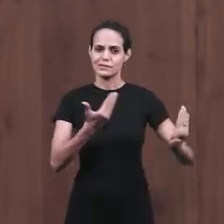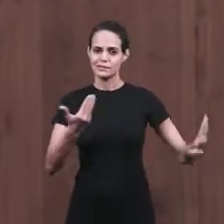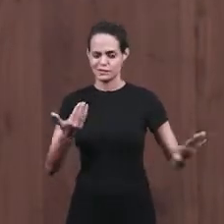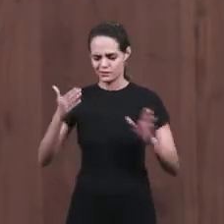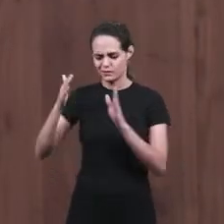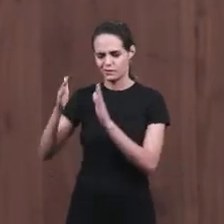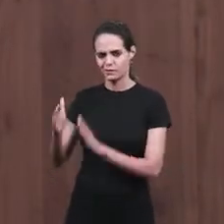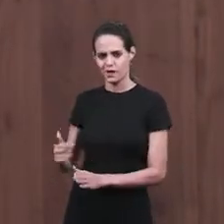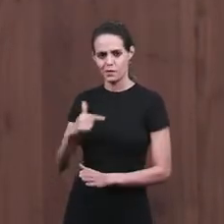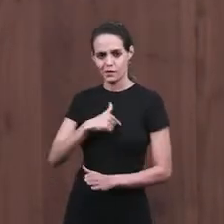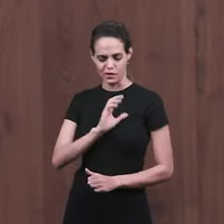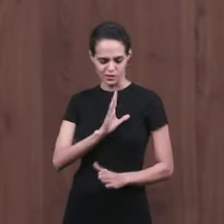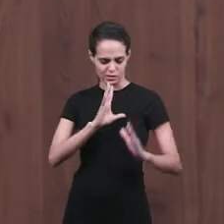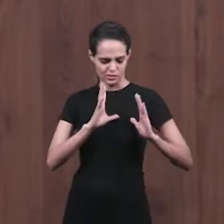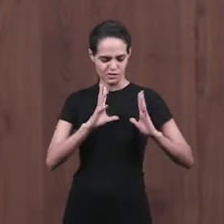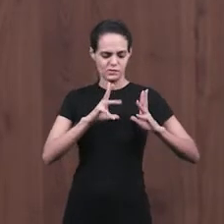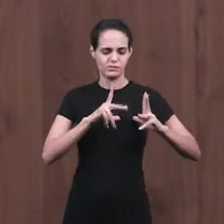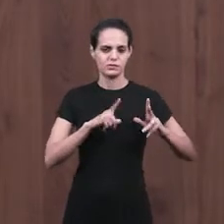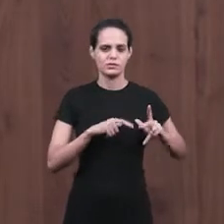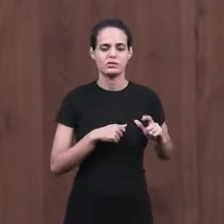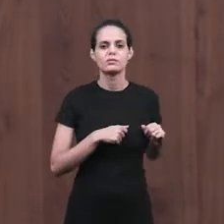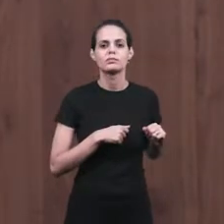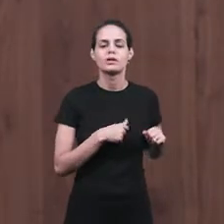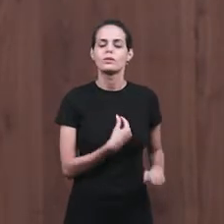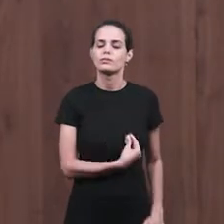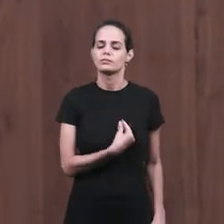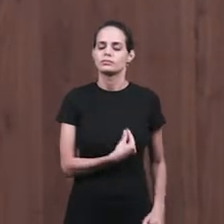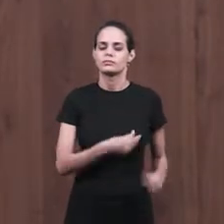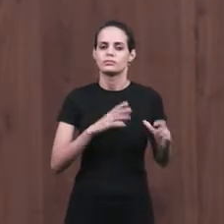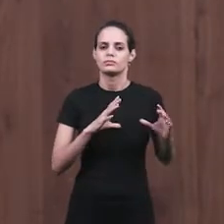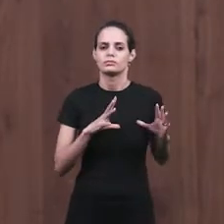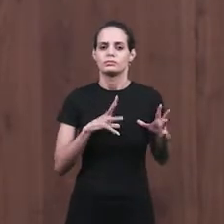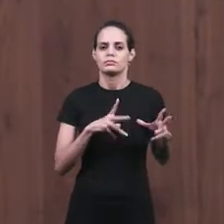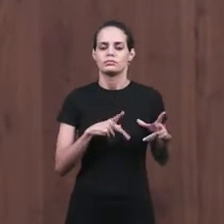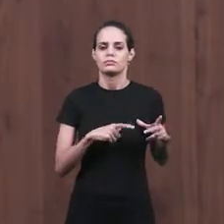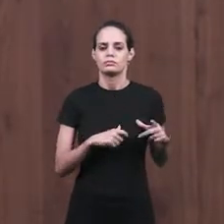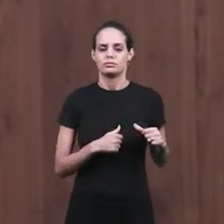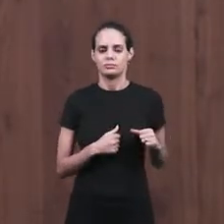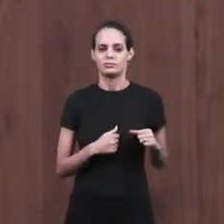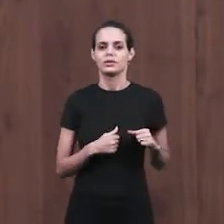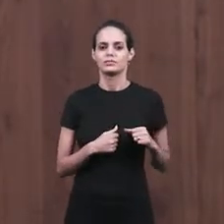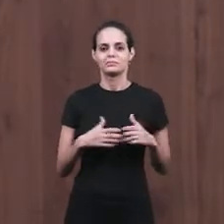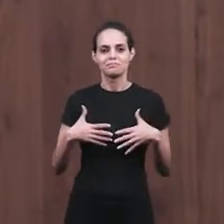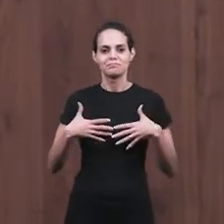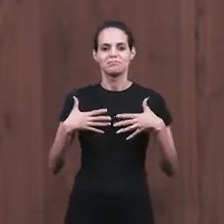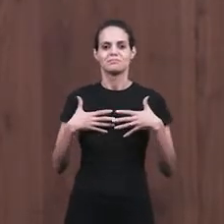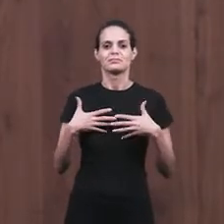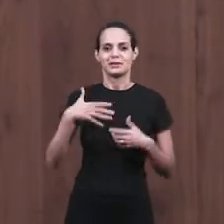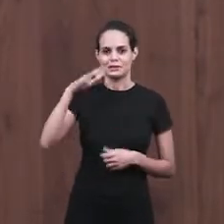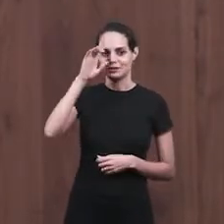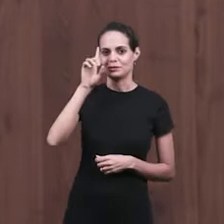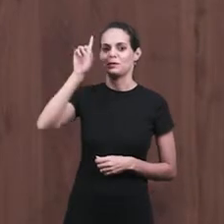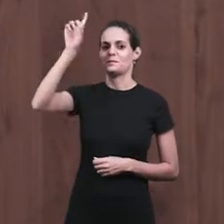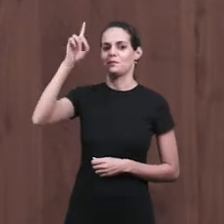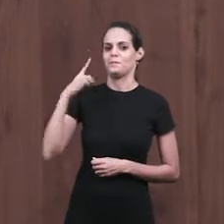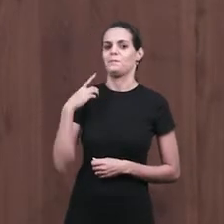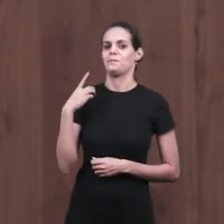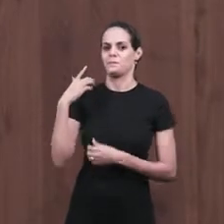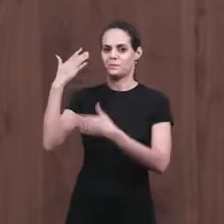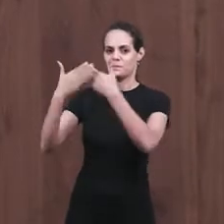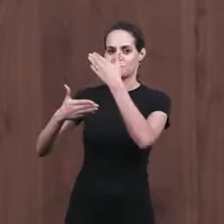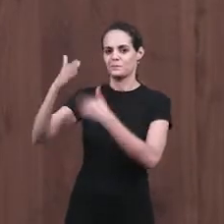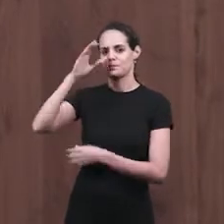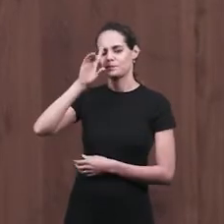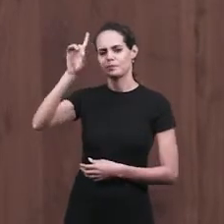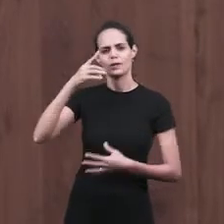Santificar es tener el corazón limpio, es tener una vida limpia, una vida agradable delante de Dios.